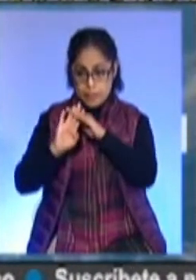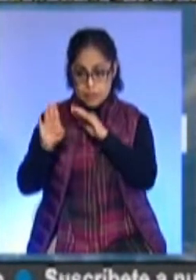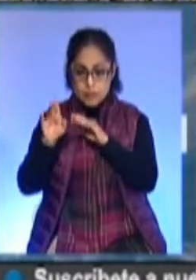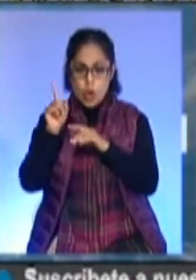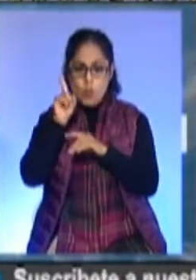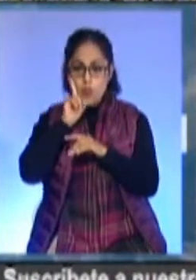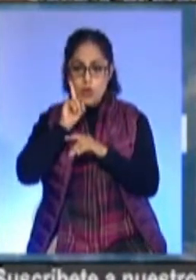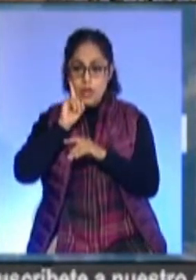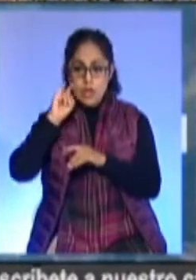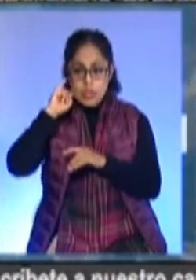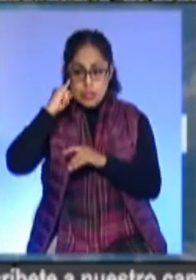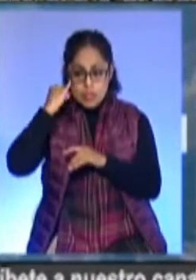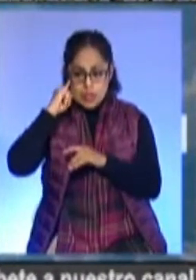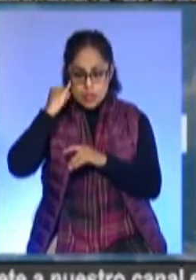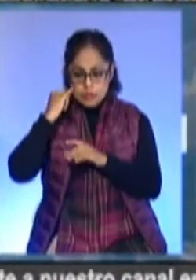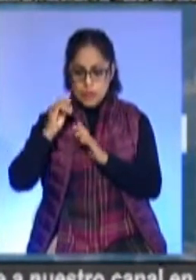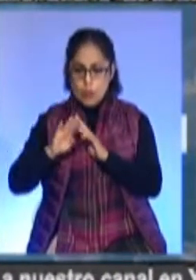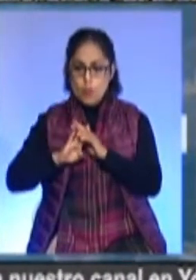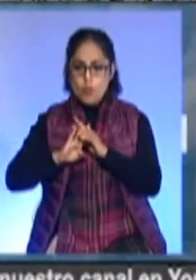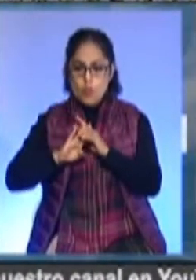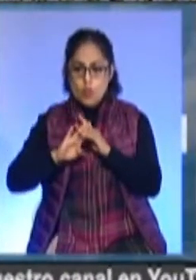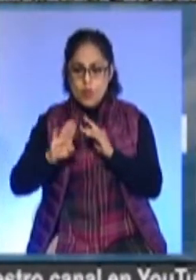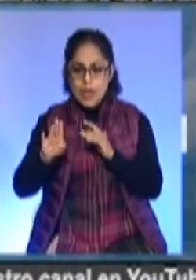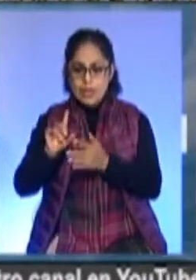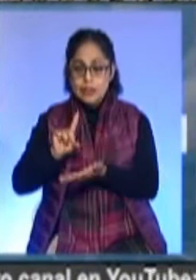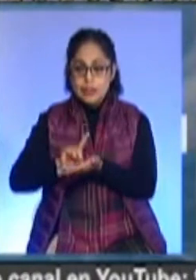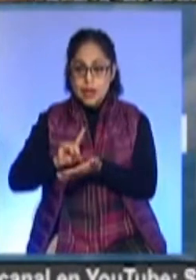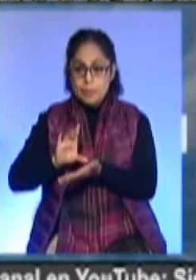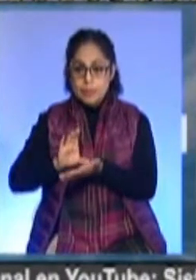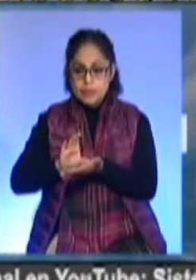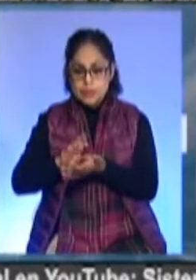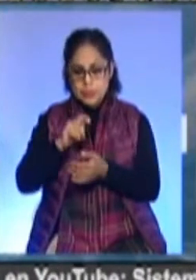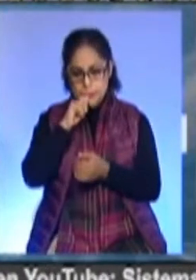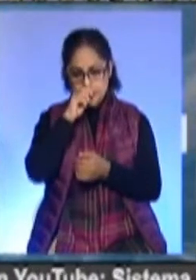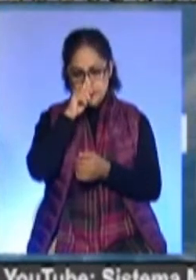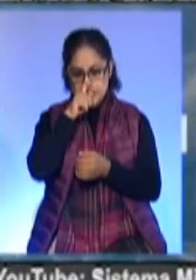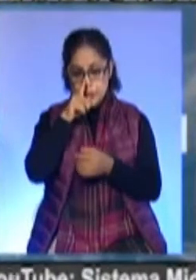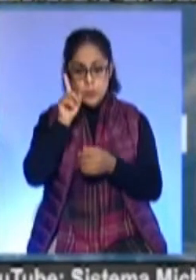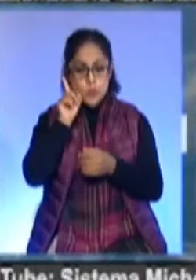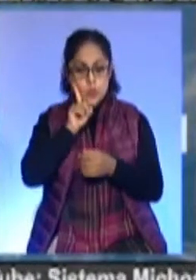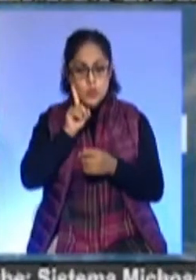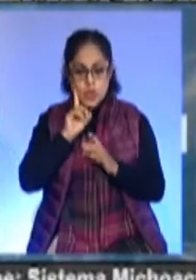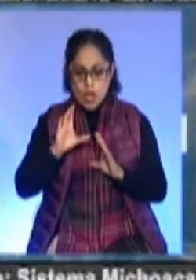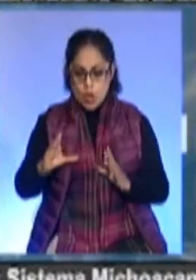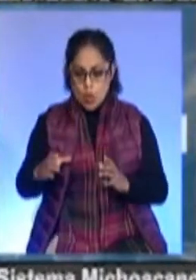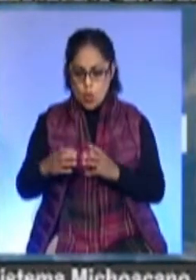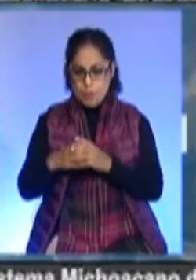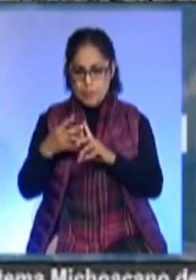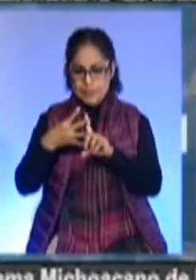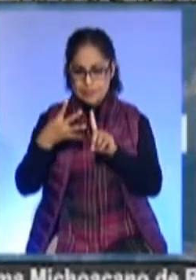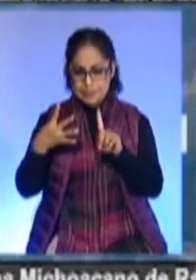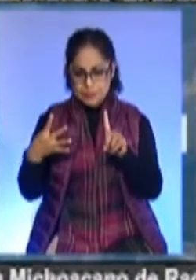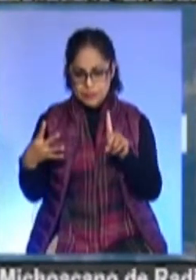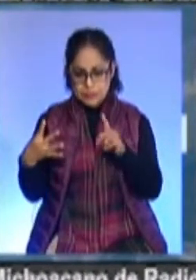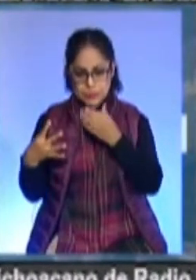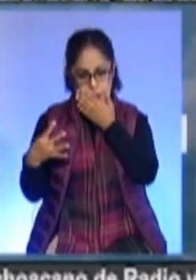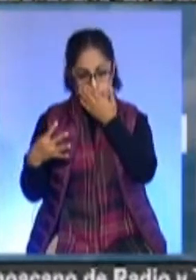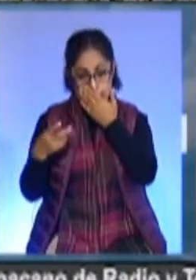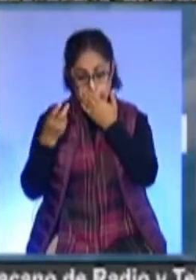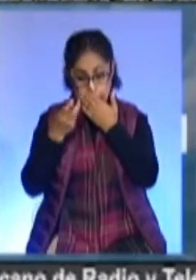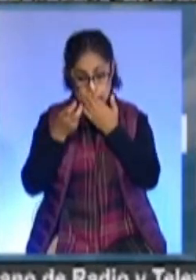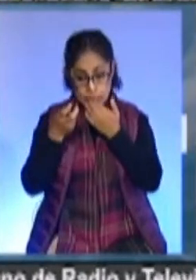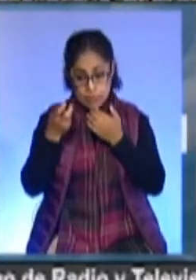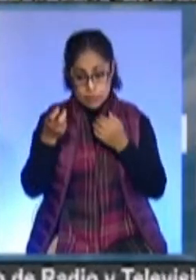mujeres indígenas, la migración de mujeres con alguna discapacidad, la migración de la comunidad LGTB. Esta situación,